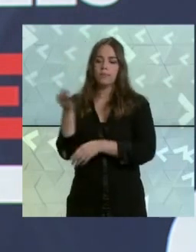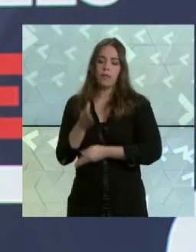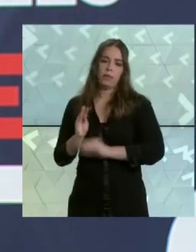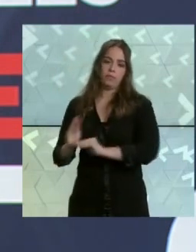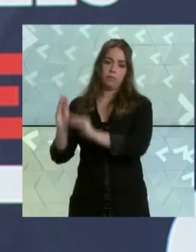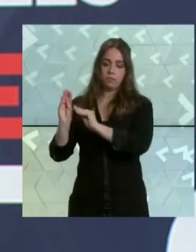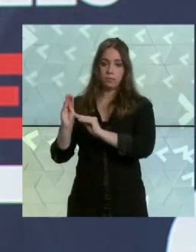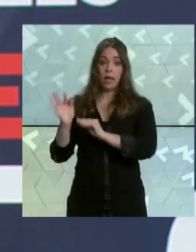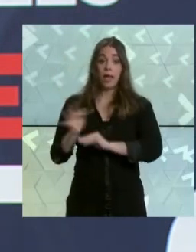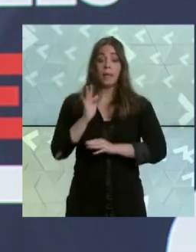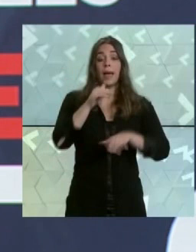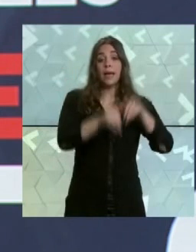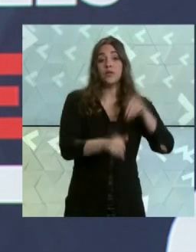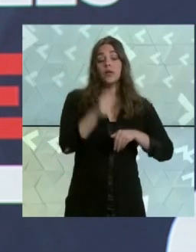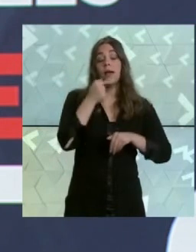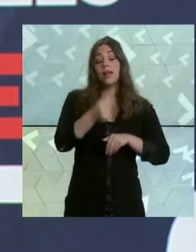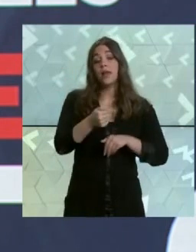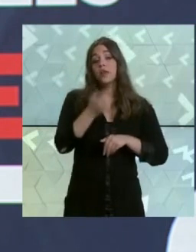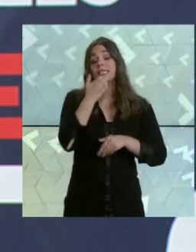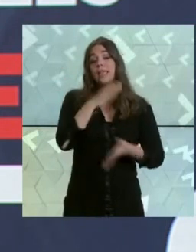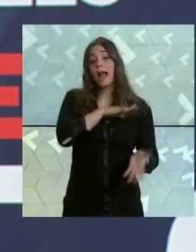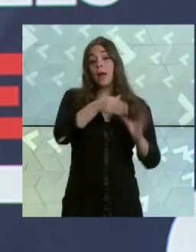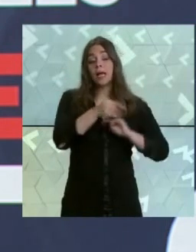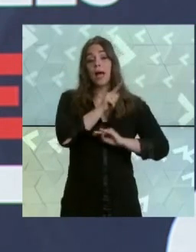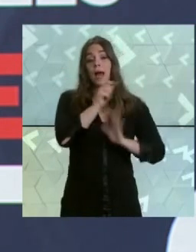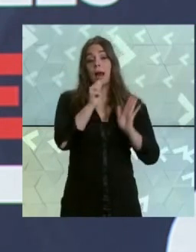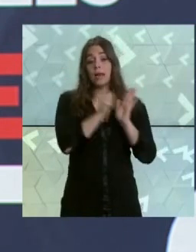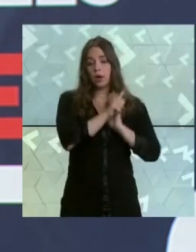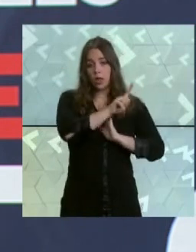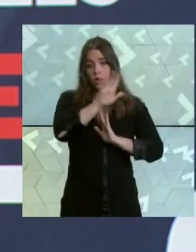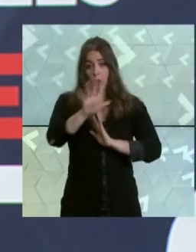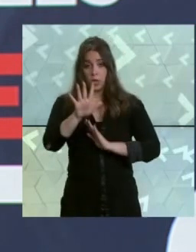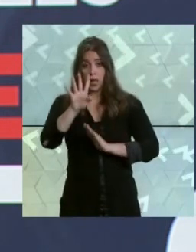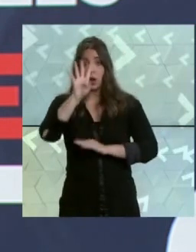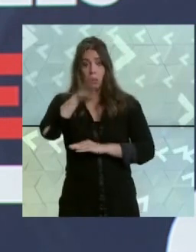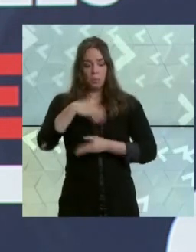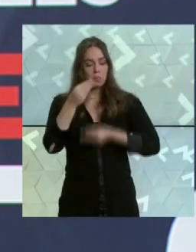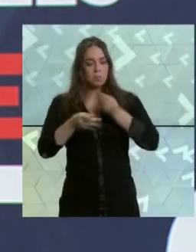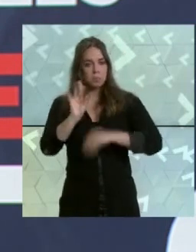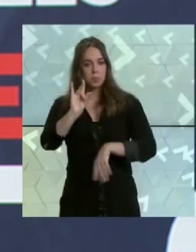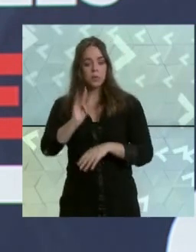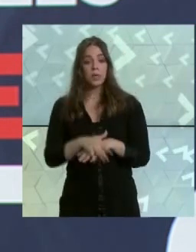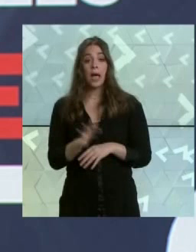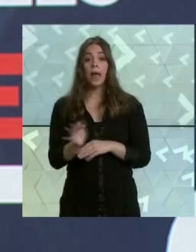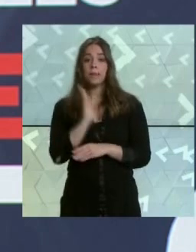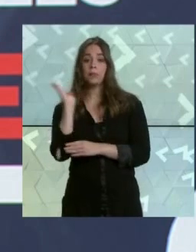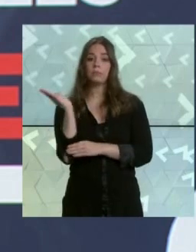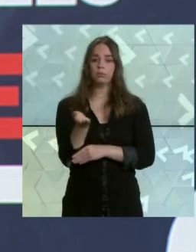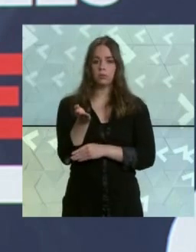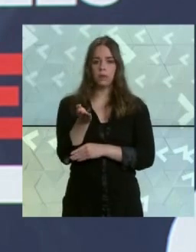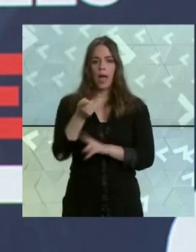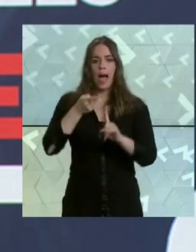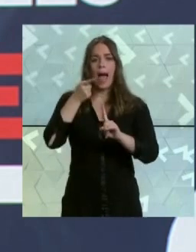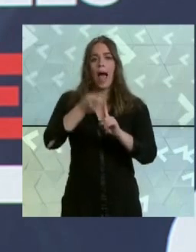electoral pedro sánchez de aseguró que si tuviera que volver a aplicar el 155 en cataluña lo haría y condenó al acoso que sufren